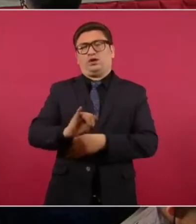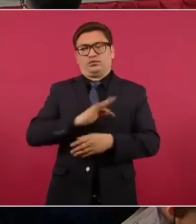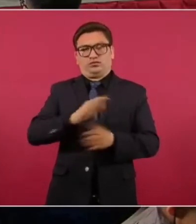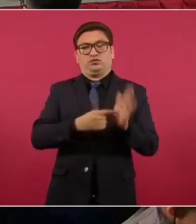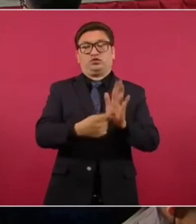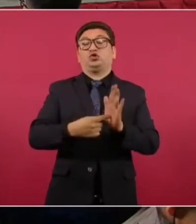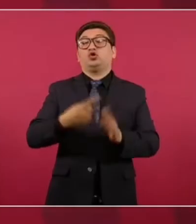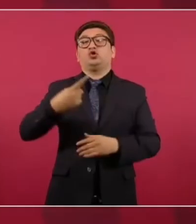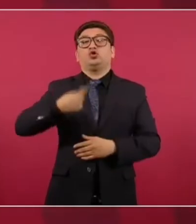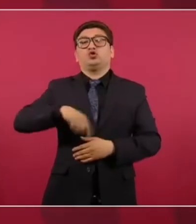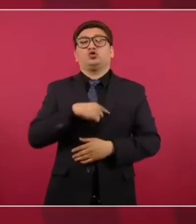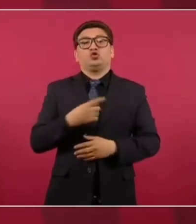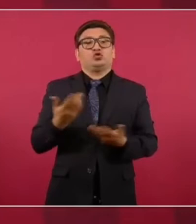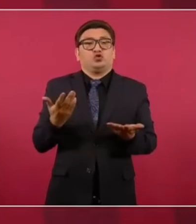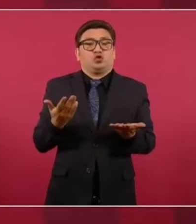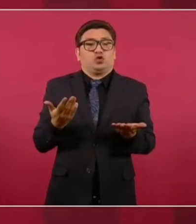tenemos nosotros